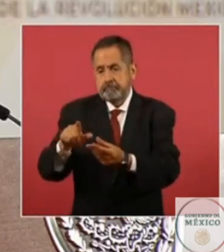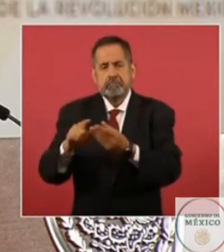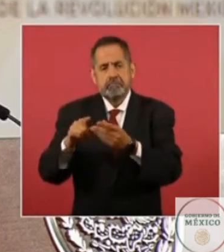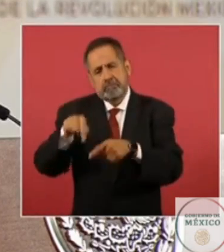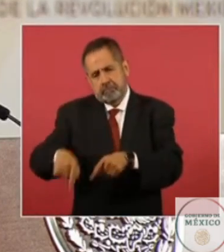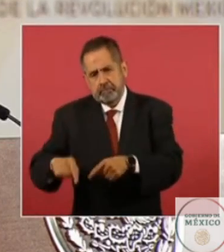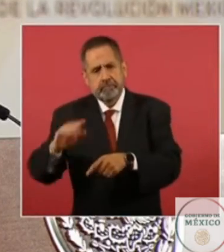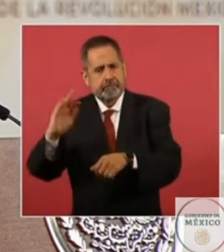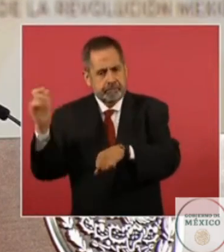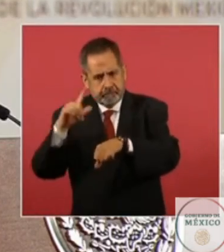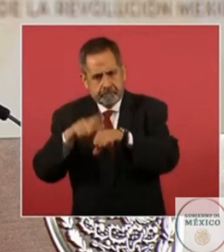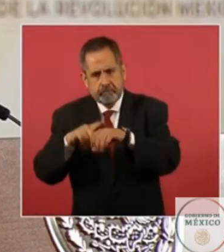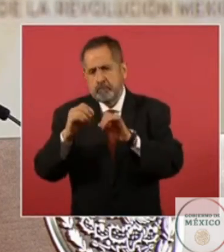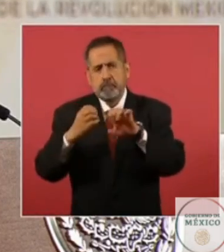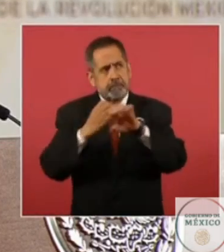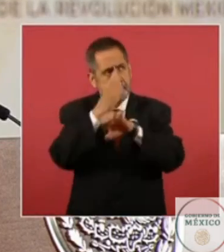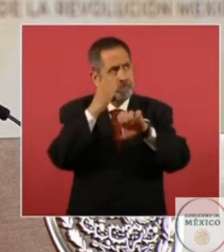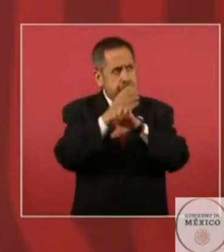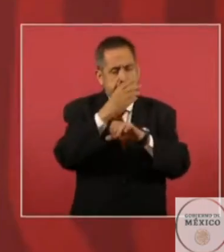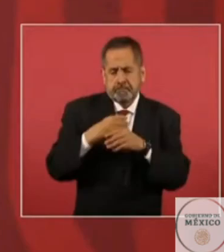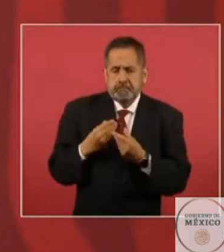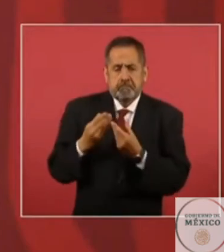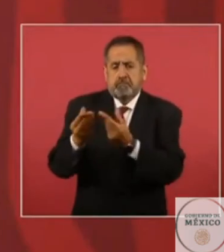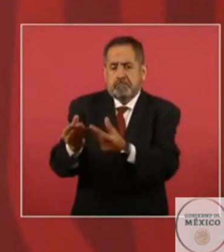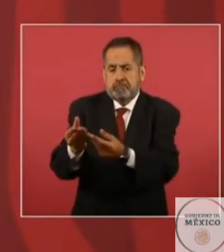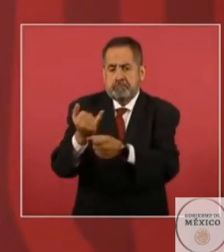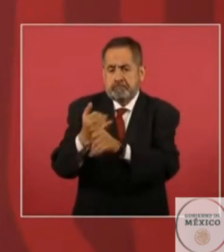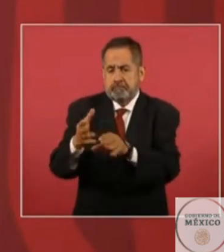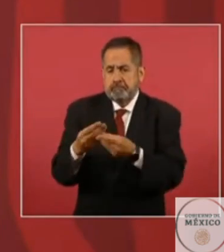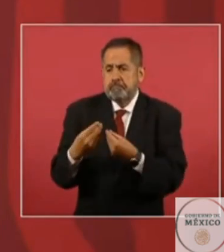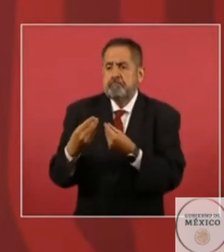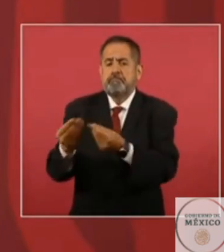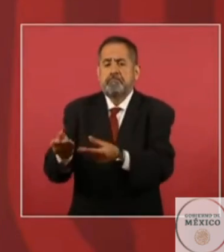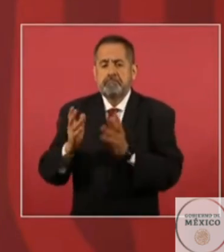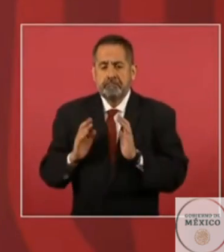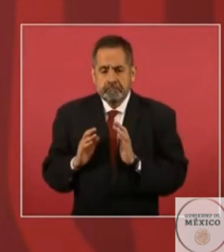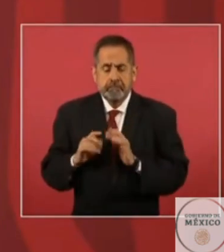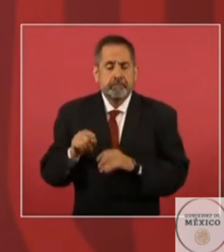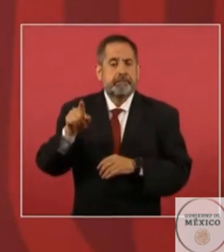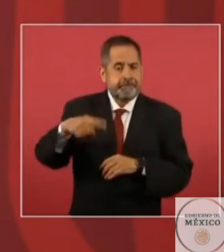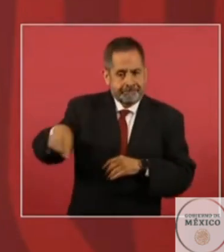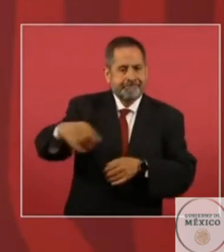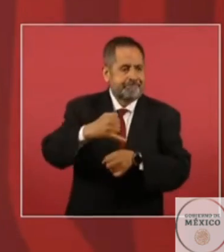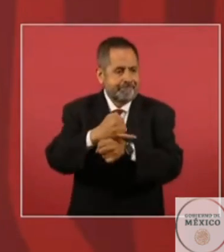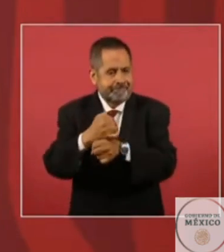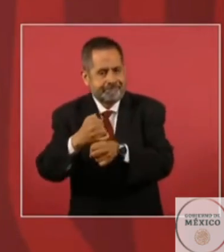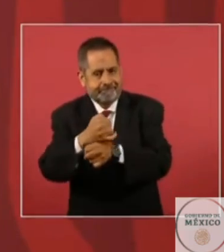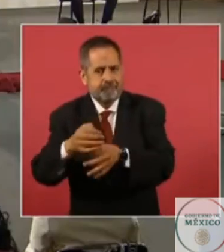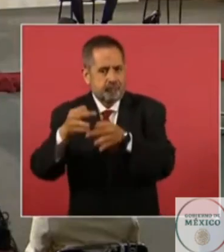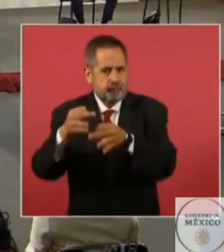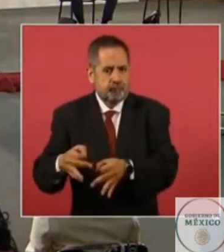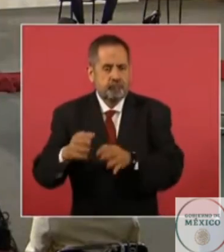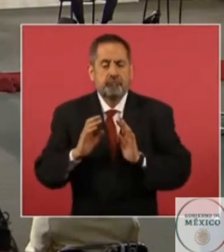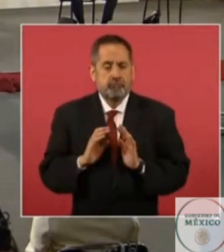hace simplemente acopio de información de acuerdo con la ley y el análisis de la